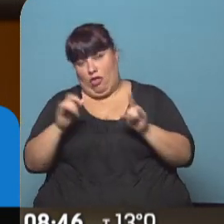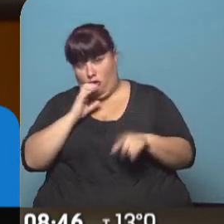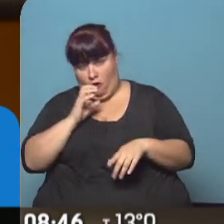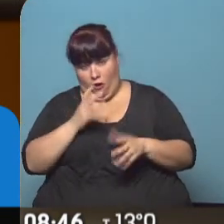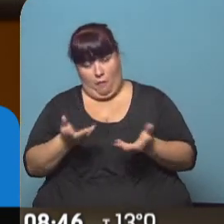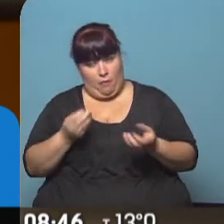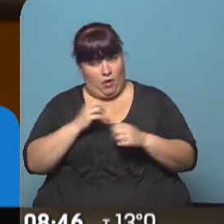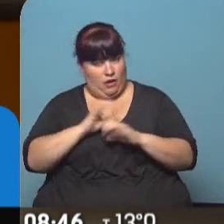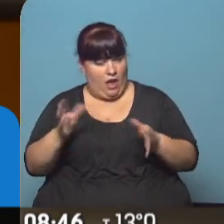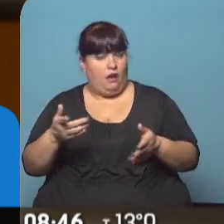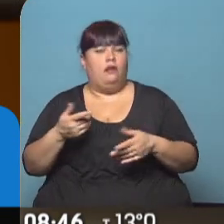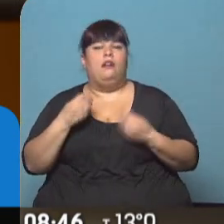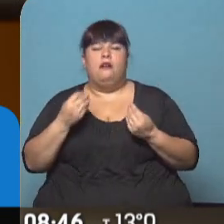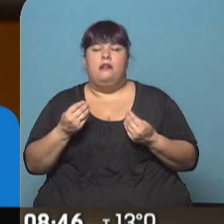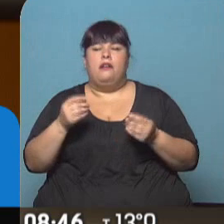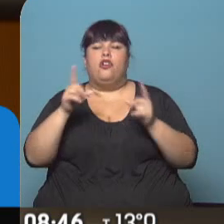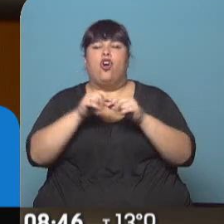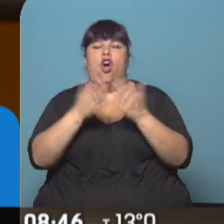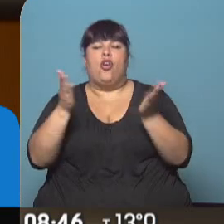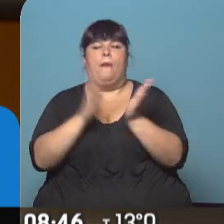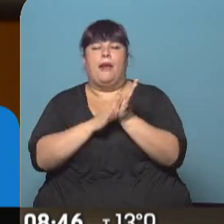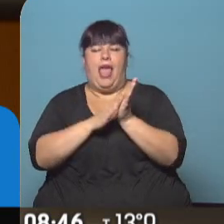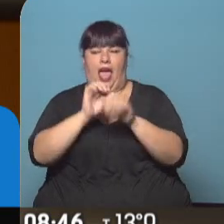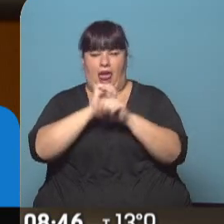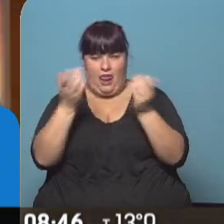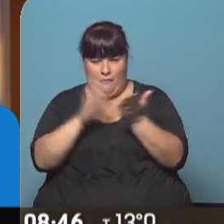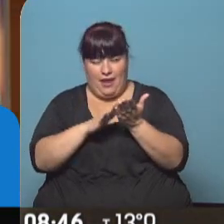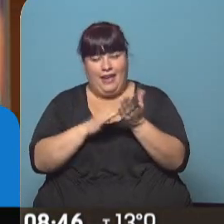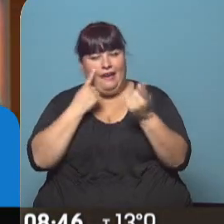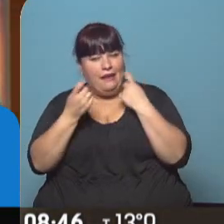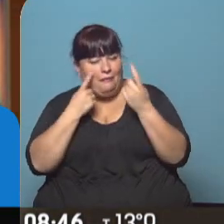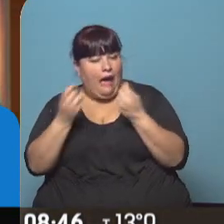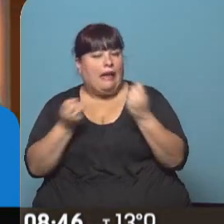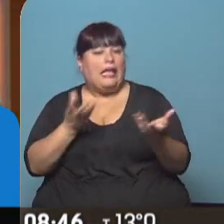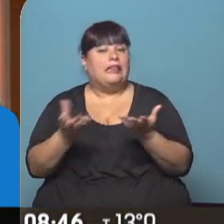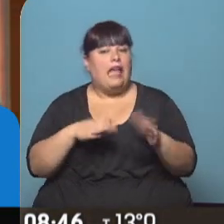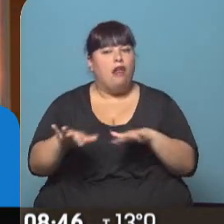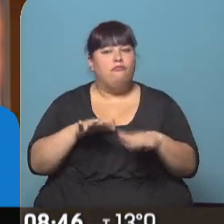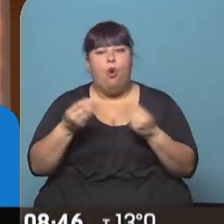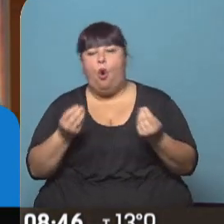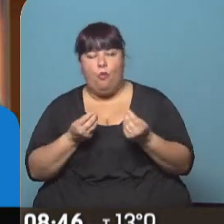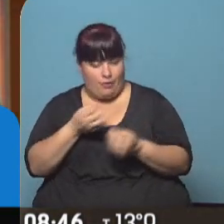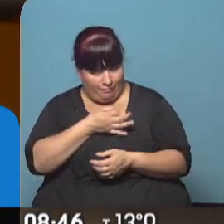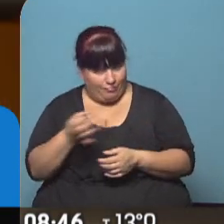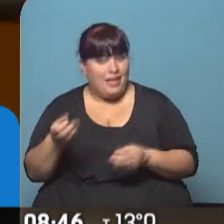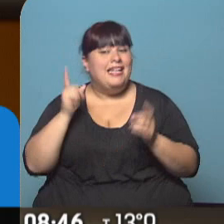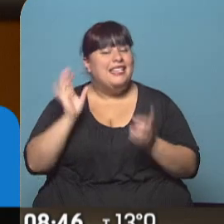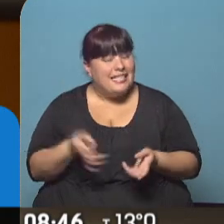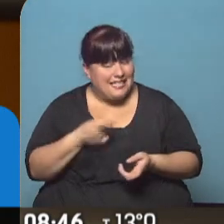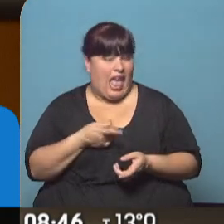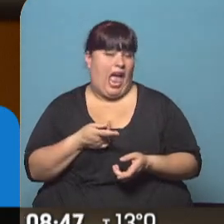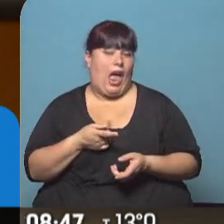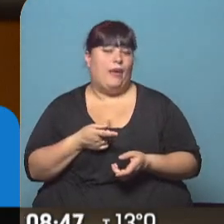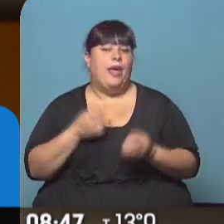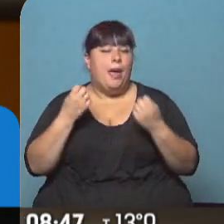no fuera por la dimensión histórica, con el Código Penal en la mano. Entonces, o sea, midiendo minuto a minuto cada movimiento. Exactamente, porque saben que